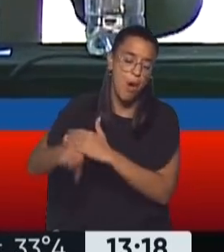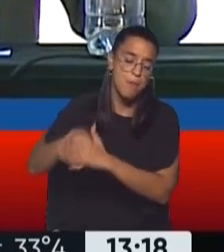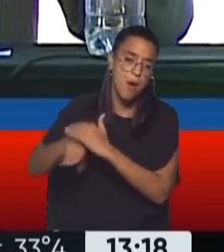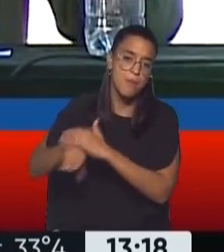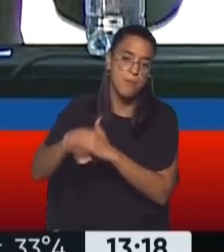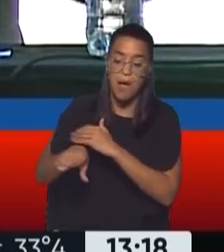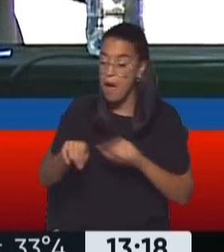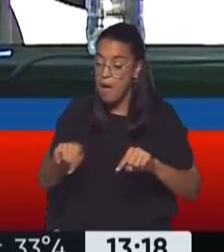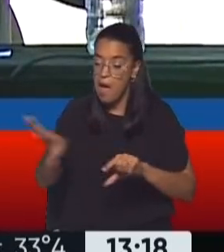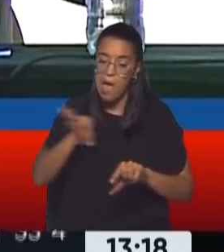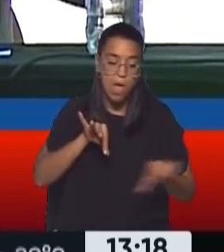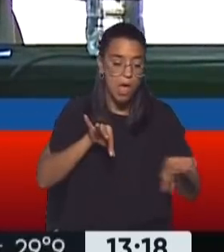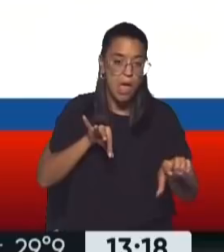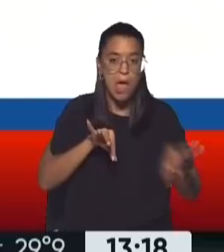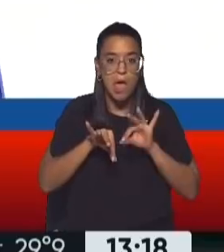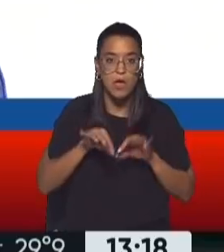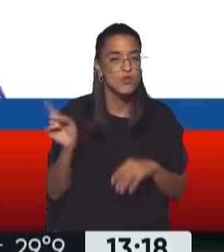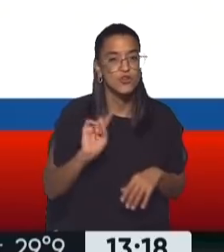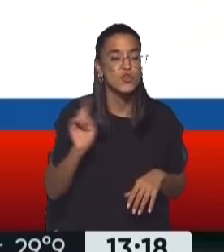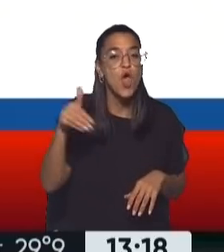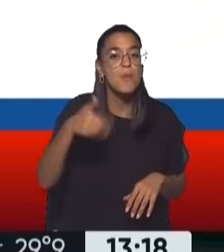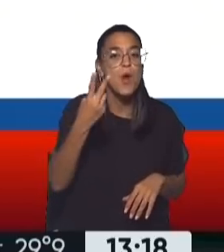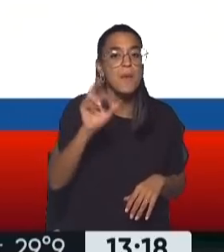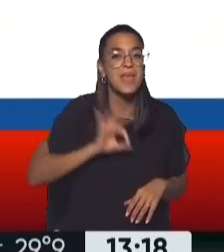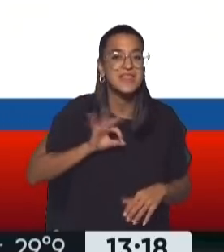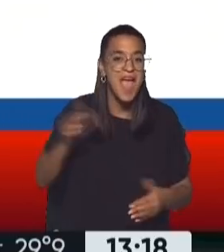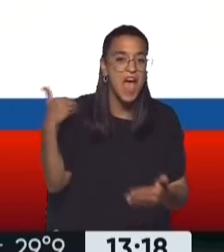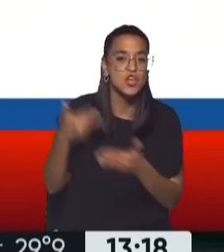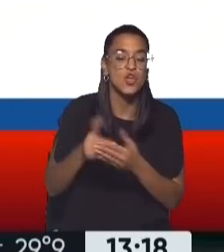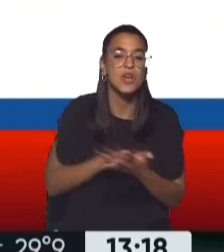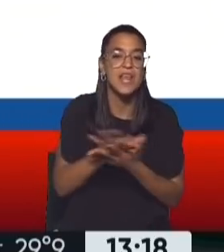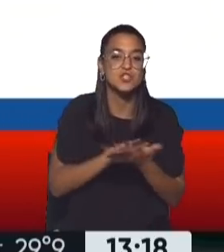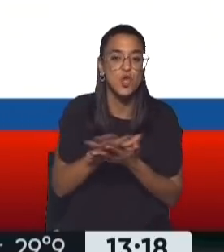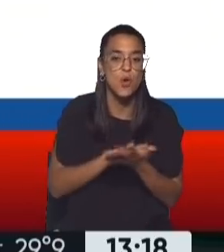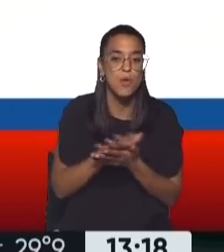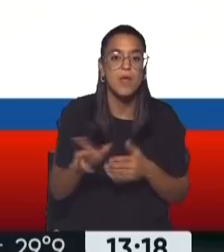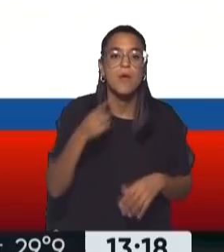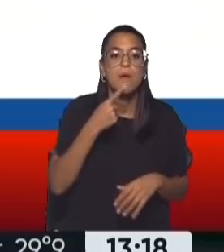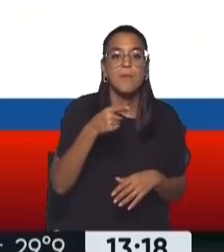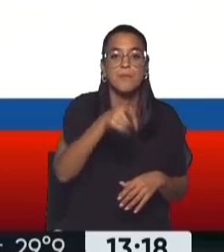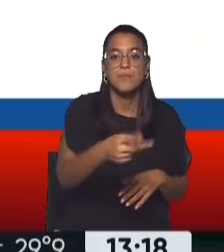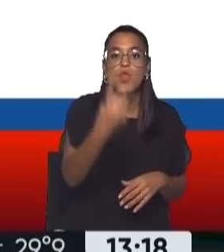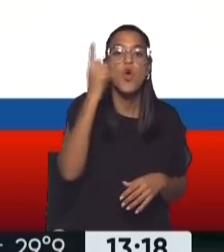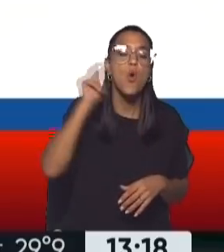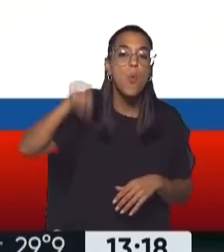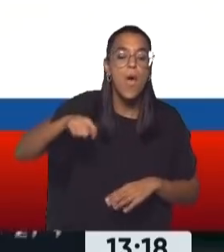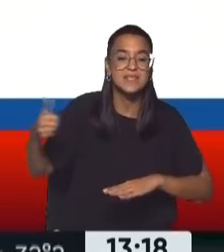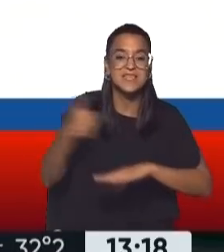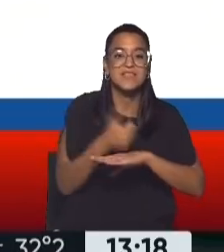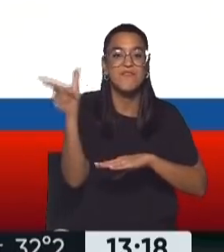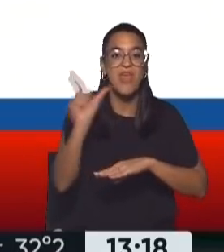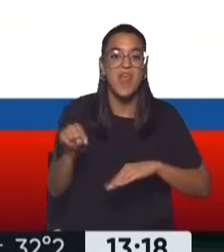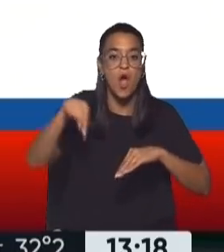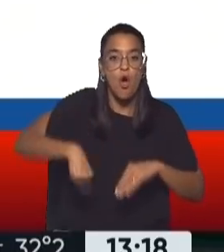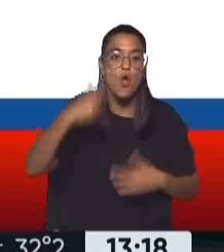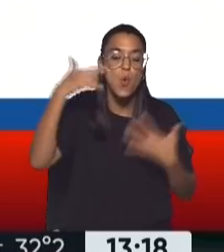seleccionando. Porque no tardaron 20 años en resolver la posición de 2 jueces federales que están hoy en día en